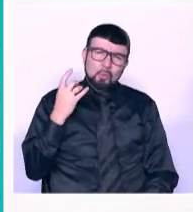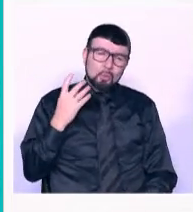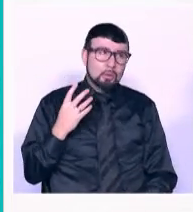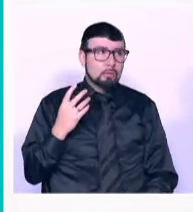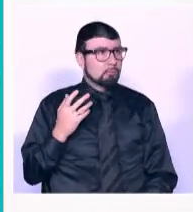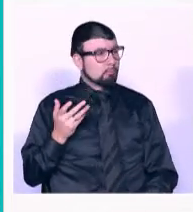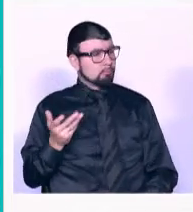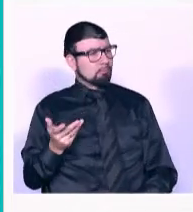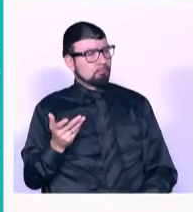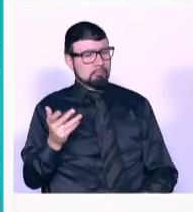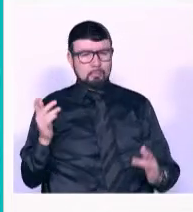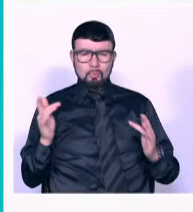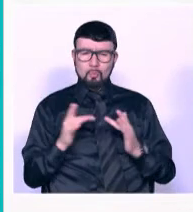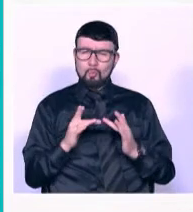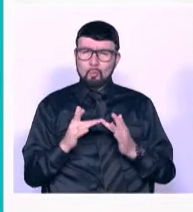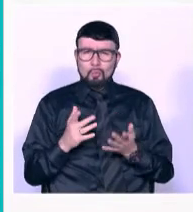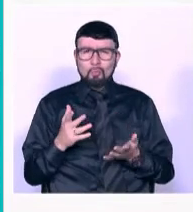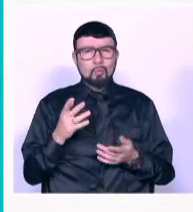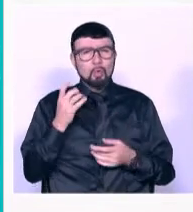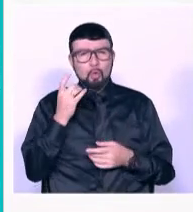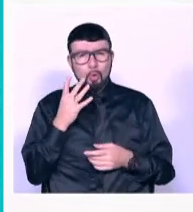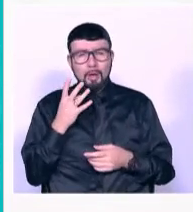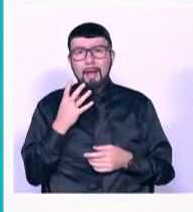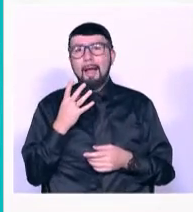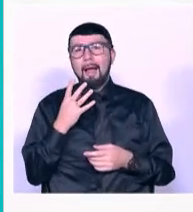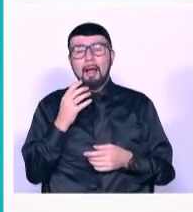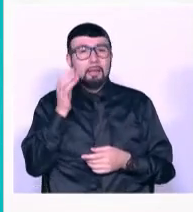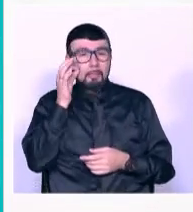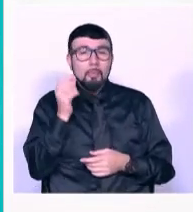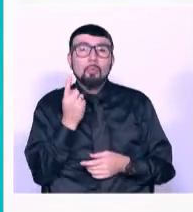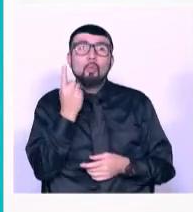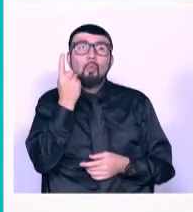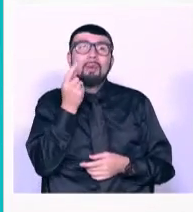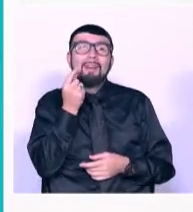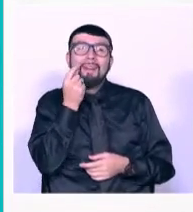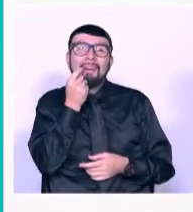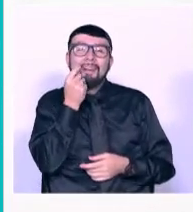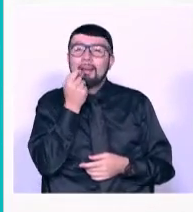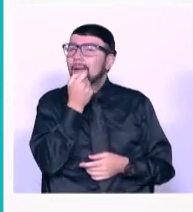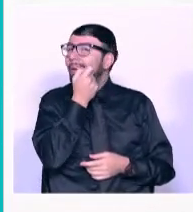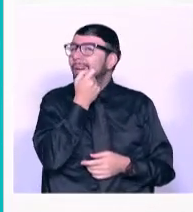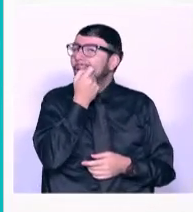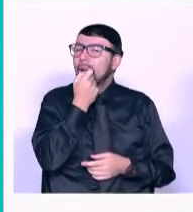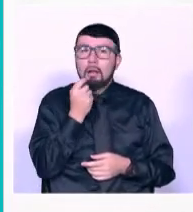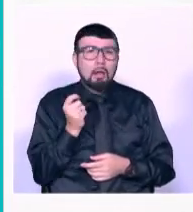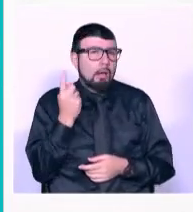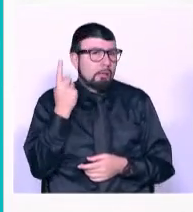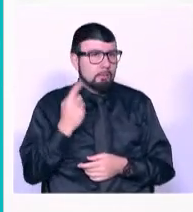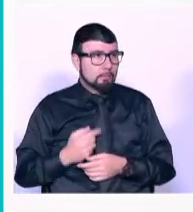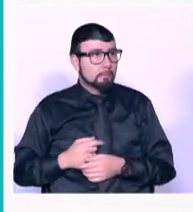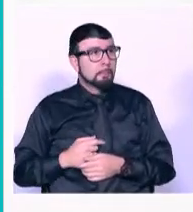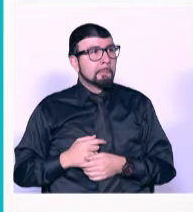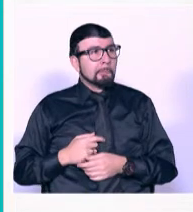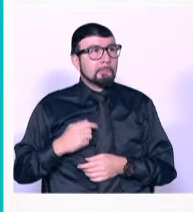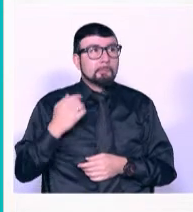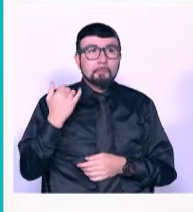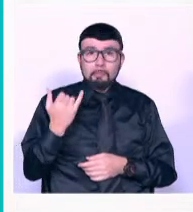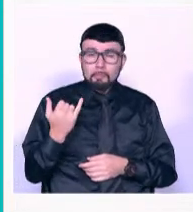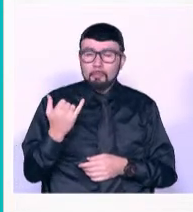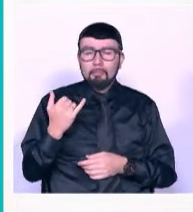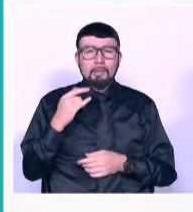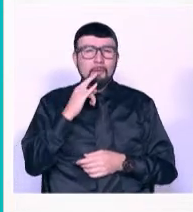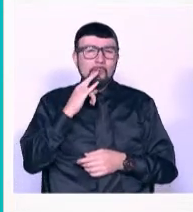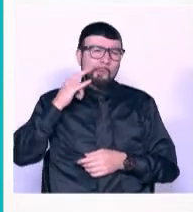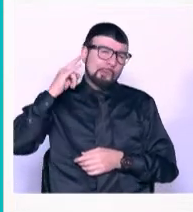uno va a relacionarlo, puede estar en un diente que es el que está como